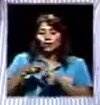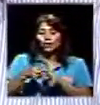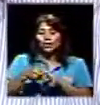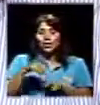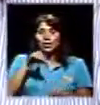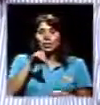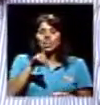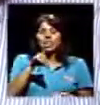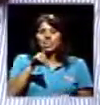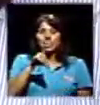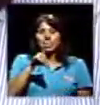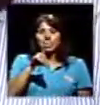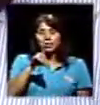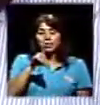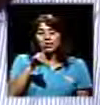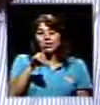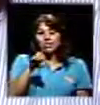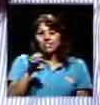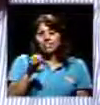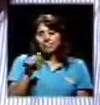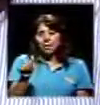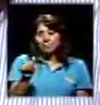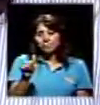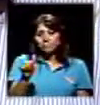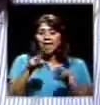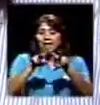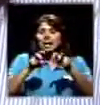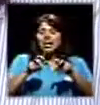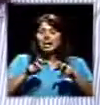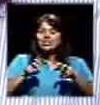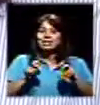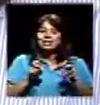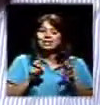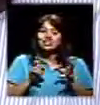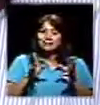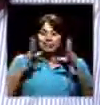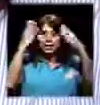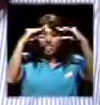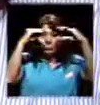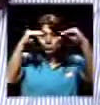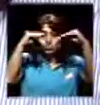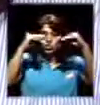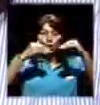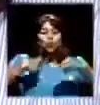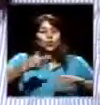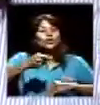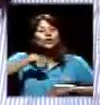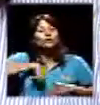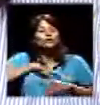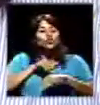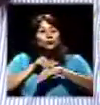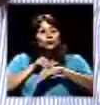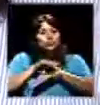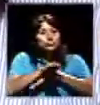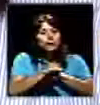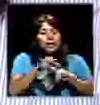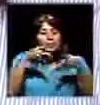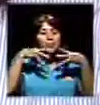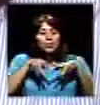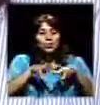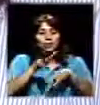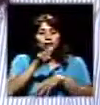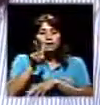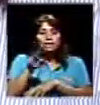Datos. Cuando le incorporamos los nuevos métodos bayesianos, resulta que todavía nos da una visión más